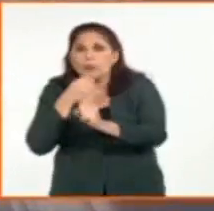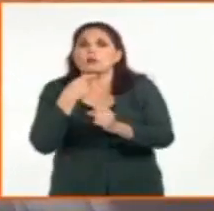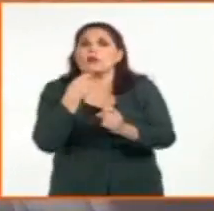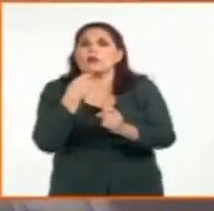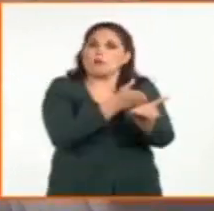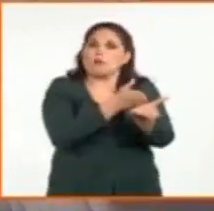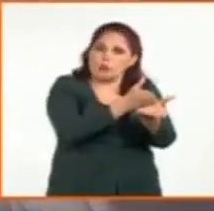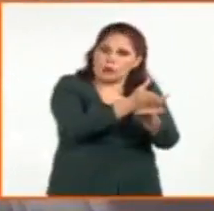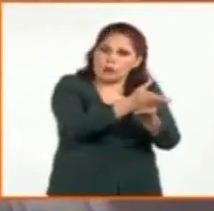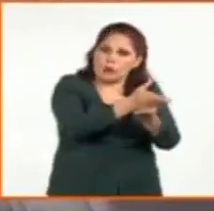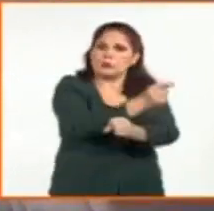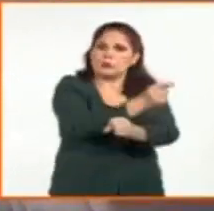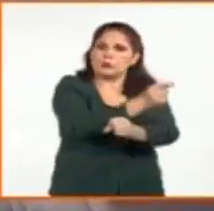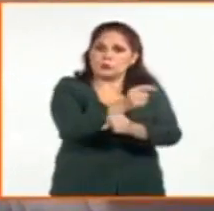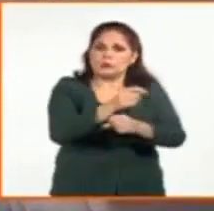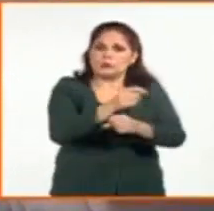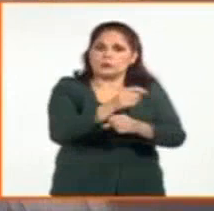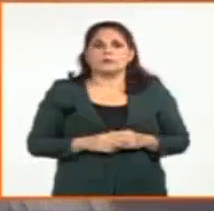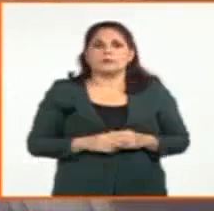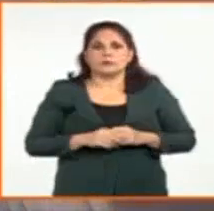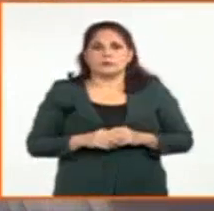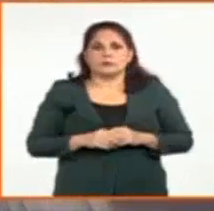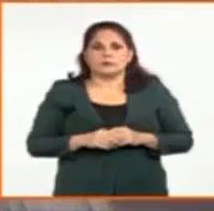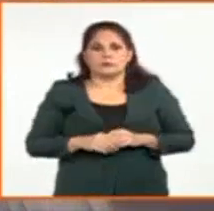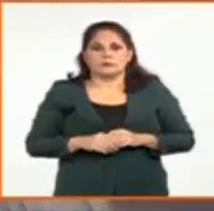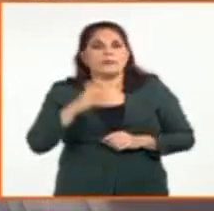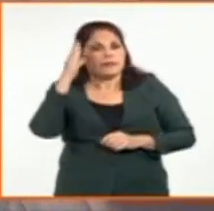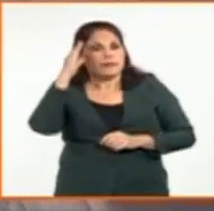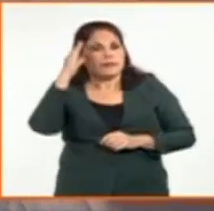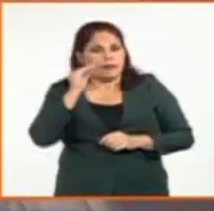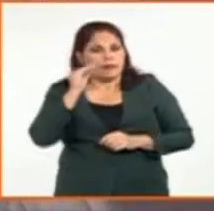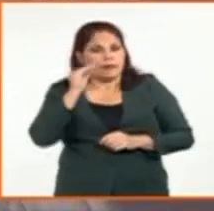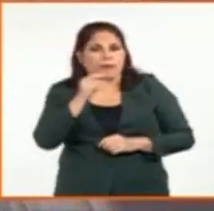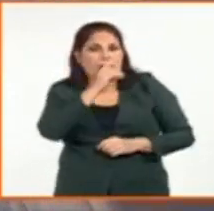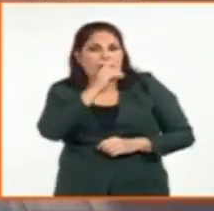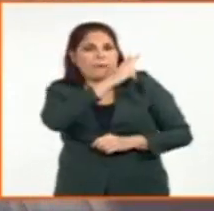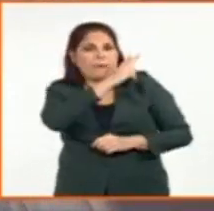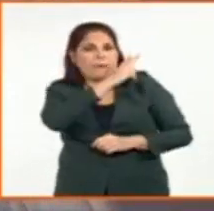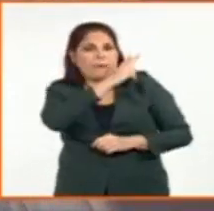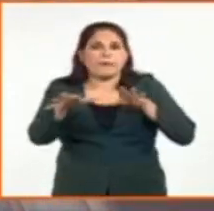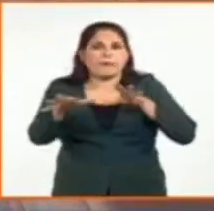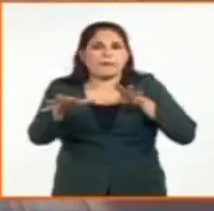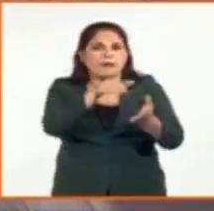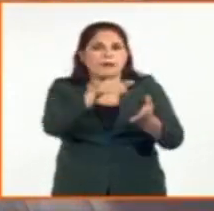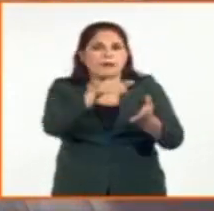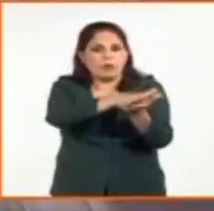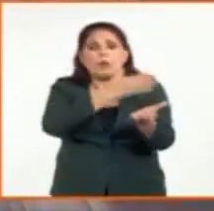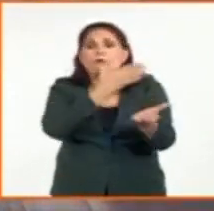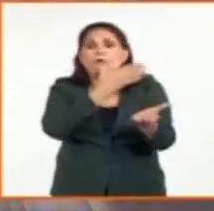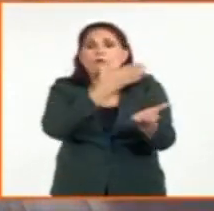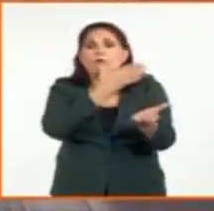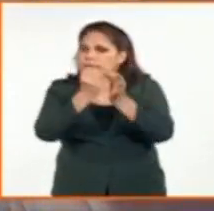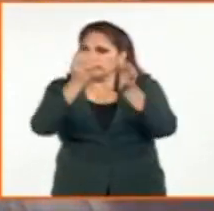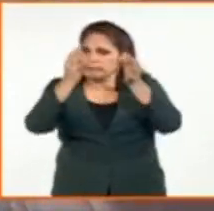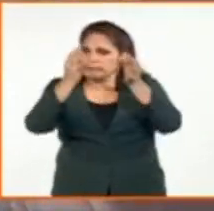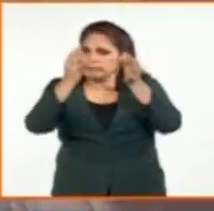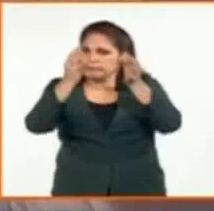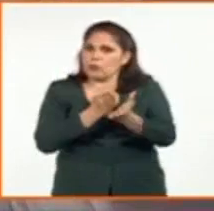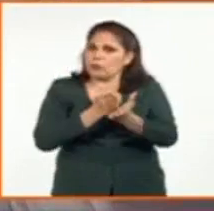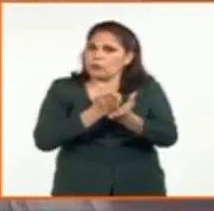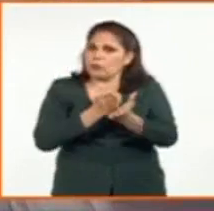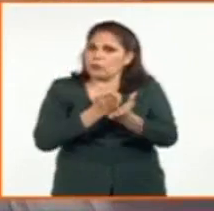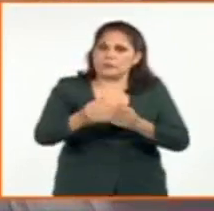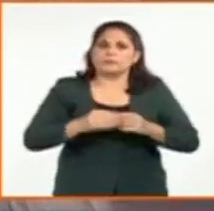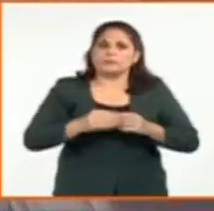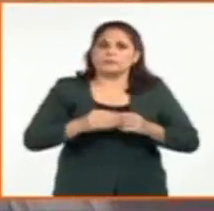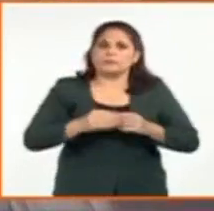lograr la preparación, la identificación de los cuadros y la preparación de esas reservas jóvenes que garantice la continuidad en